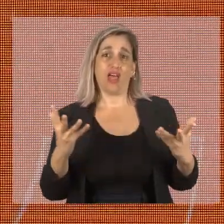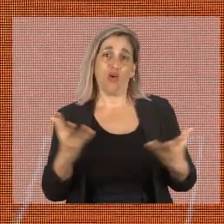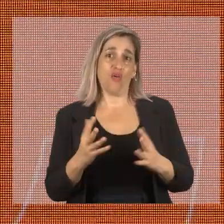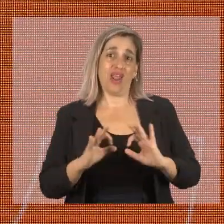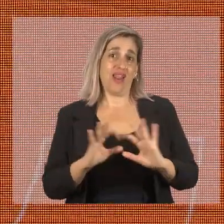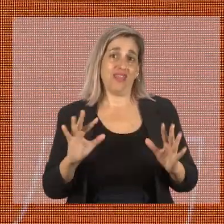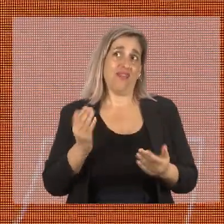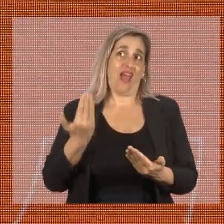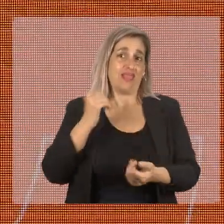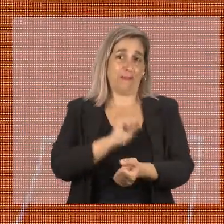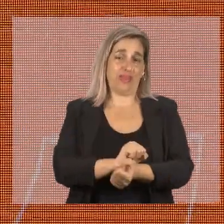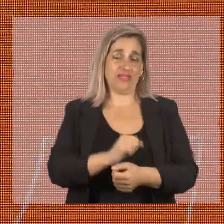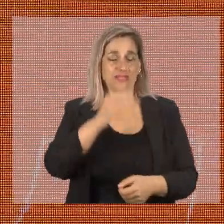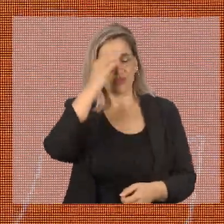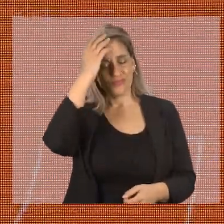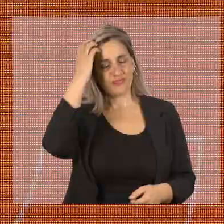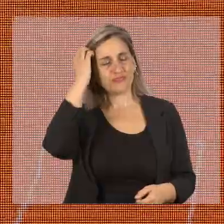liberados.